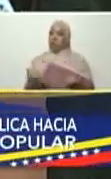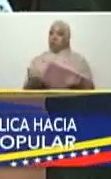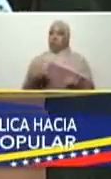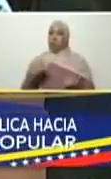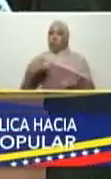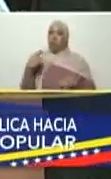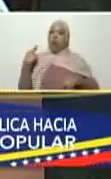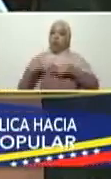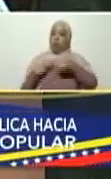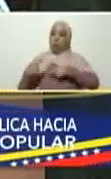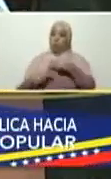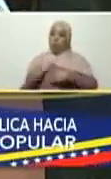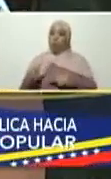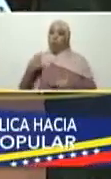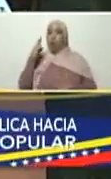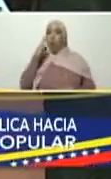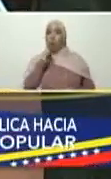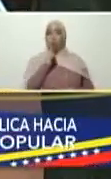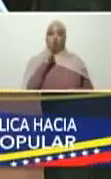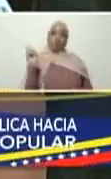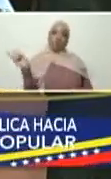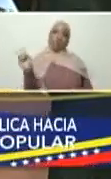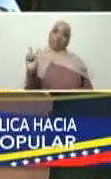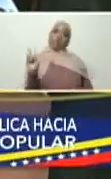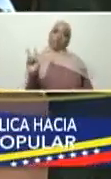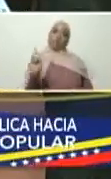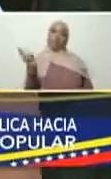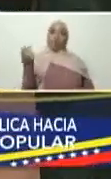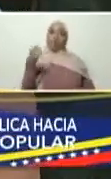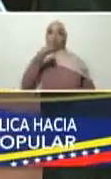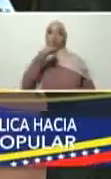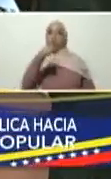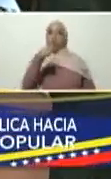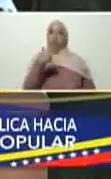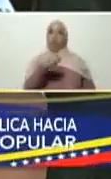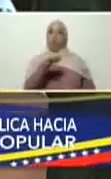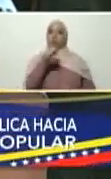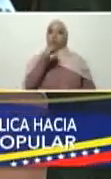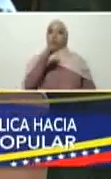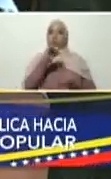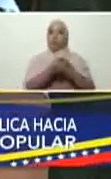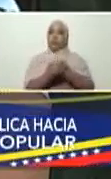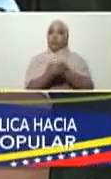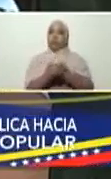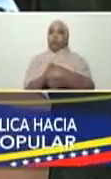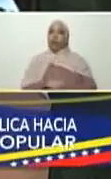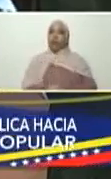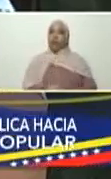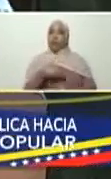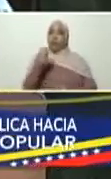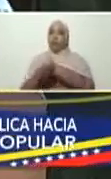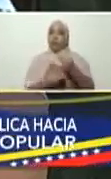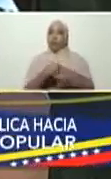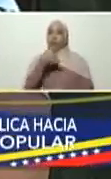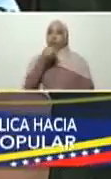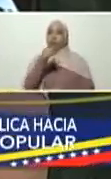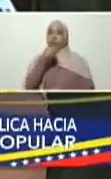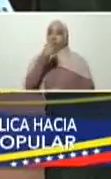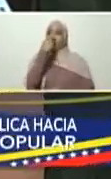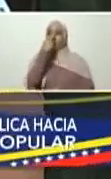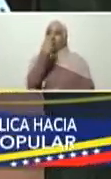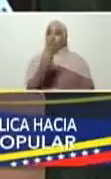revolución bolivariana, venezolana, el militar, bueno, sí, ha existido compañeros y camaradas, bueno, la unión cívico-militar ha